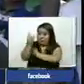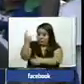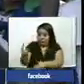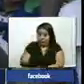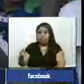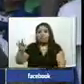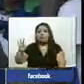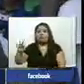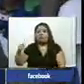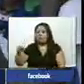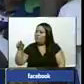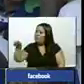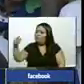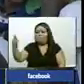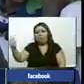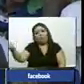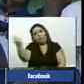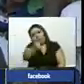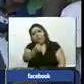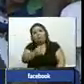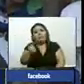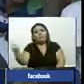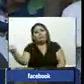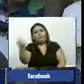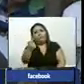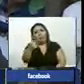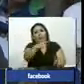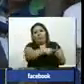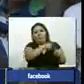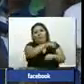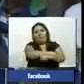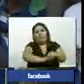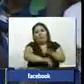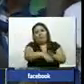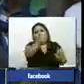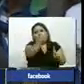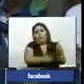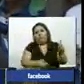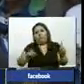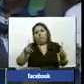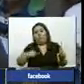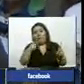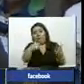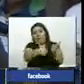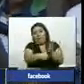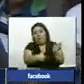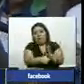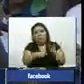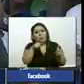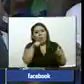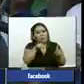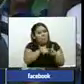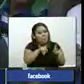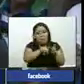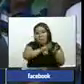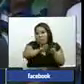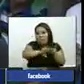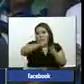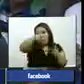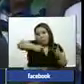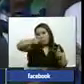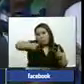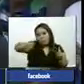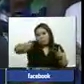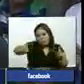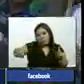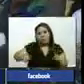General de la República que ordene la captura del señor Roberto Dawinson por el delito de apropiación y retención indebida